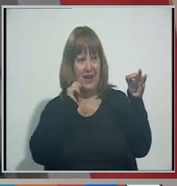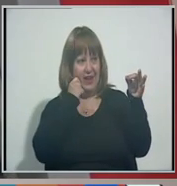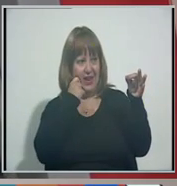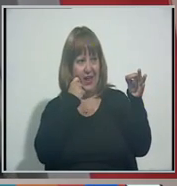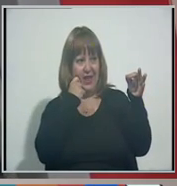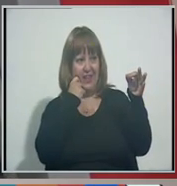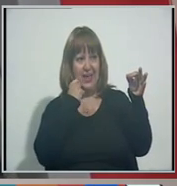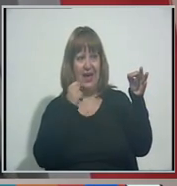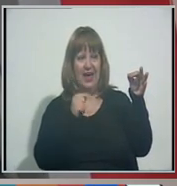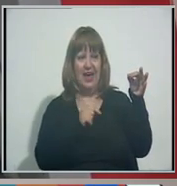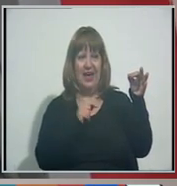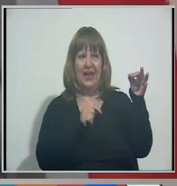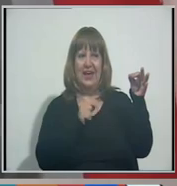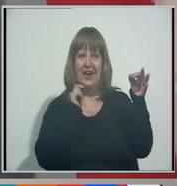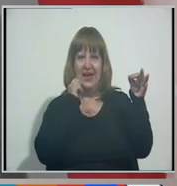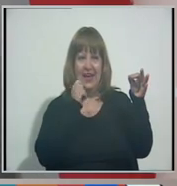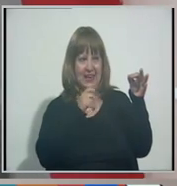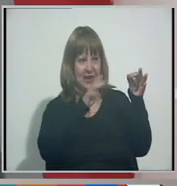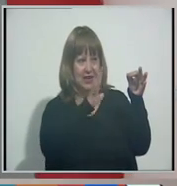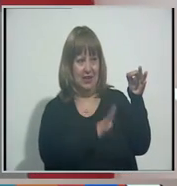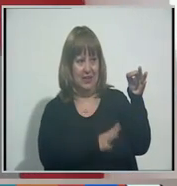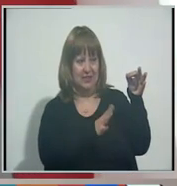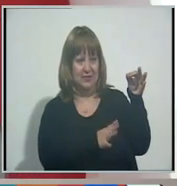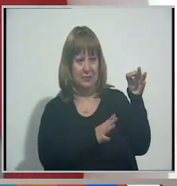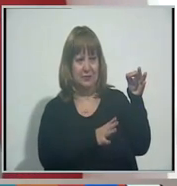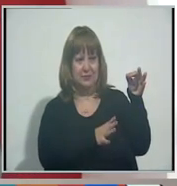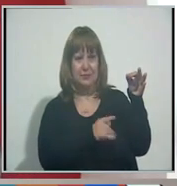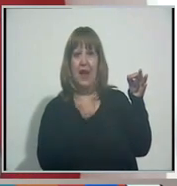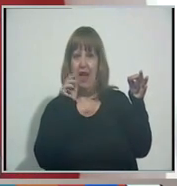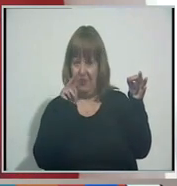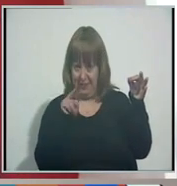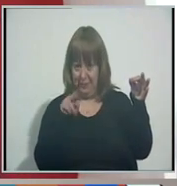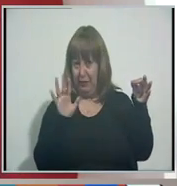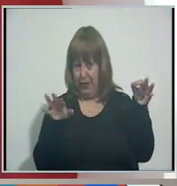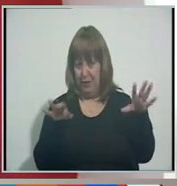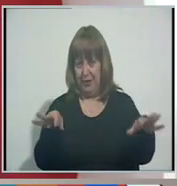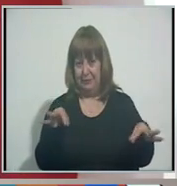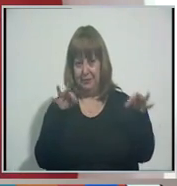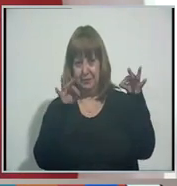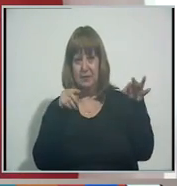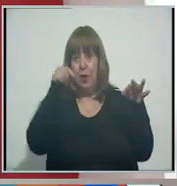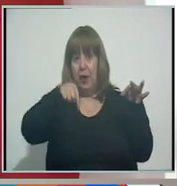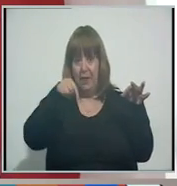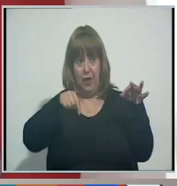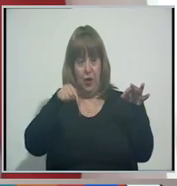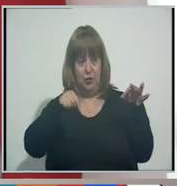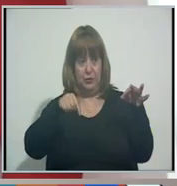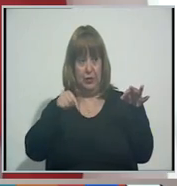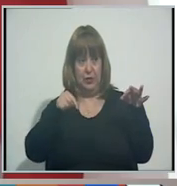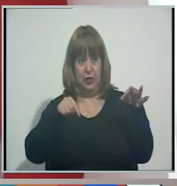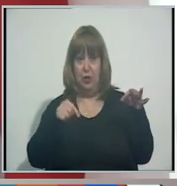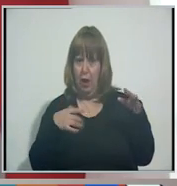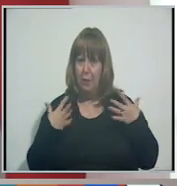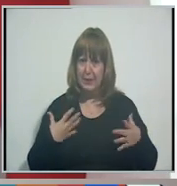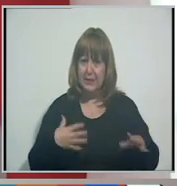una señal, es esta y es un sí. Pará, ¿puedo? Acá tenés uno. Ese es el de hoy. Ah, ¿es pesado? Sí, sí, pero